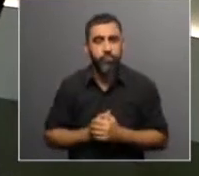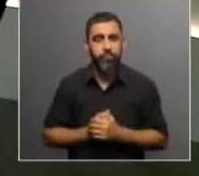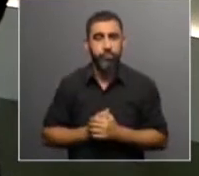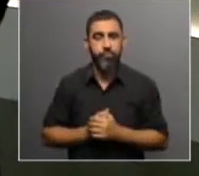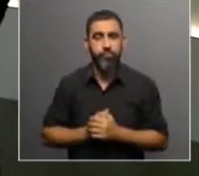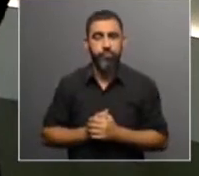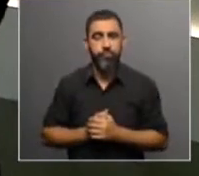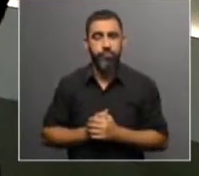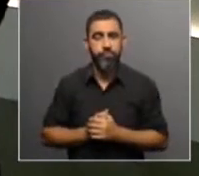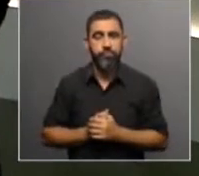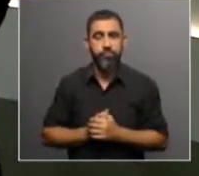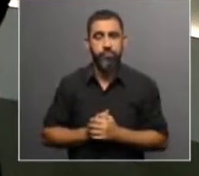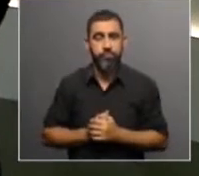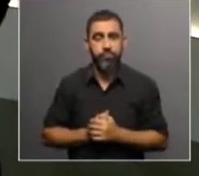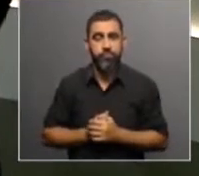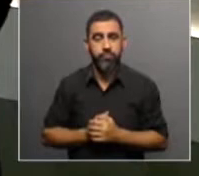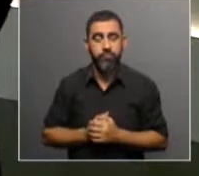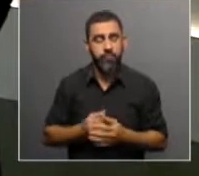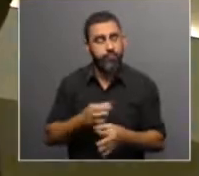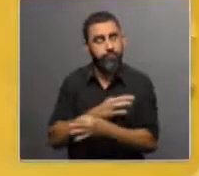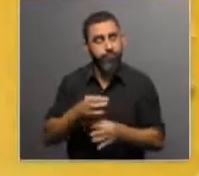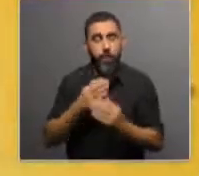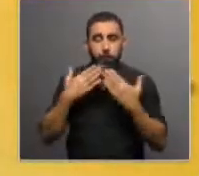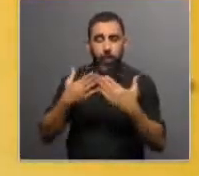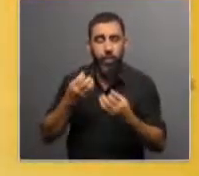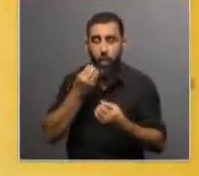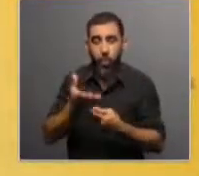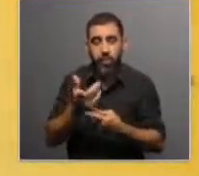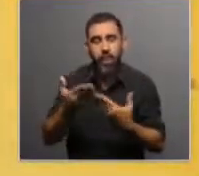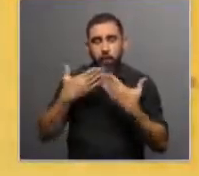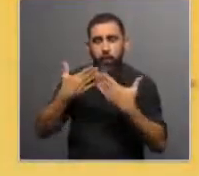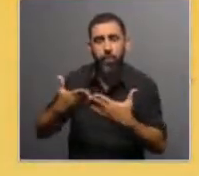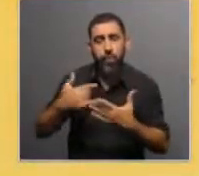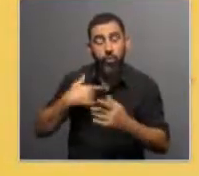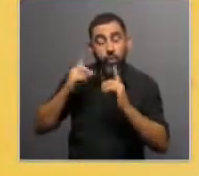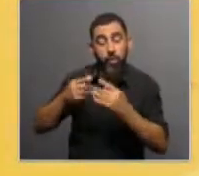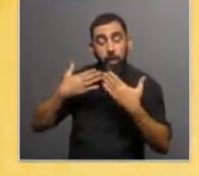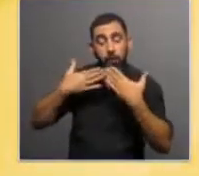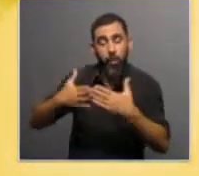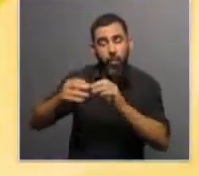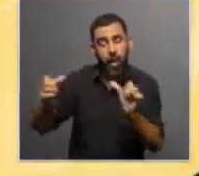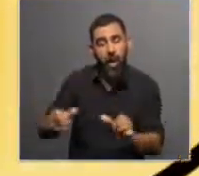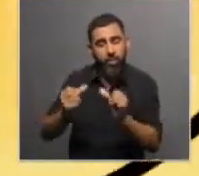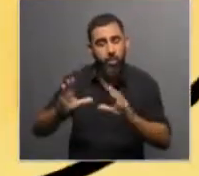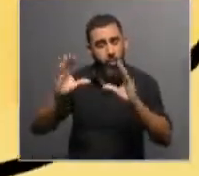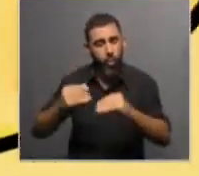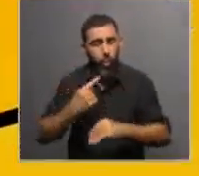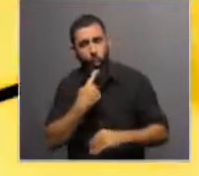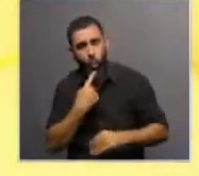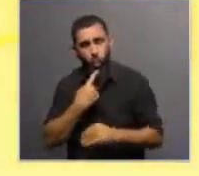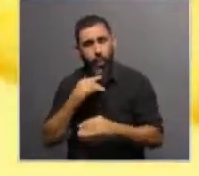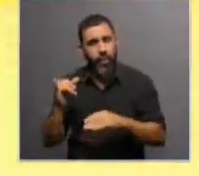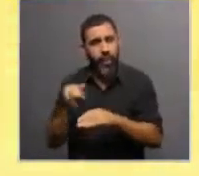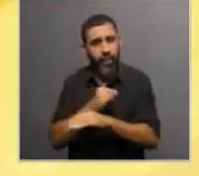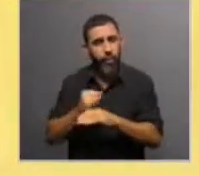laboratorio? Es una excelente pregunta. Y esa pregunta yo la ato a otra pregunta que nos hacemos todos y que se hacen en todas las